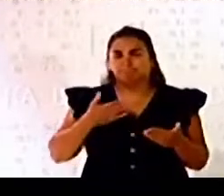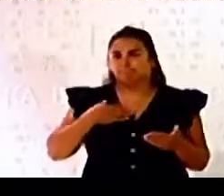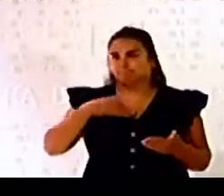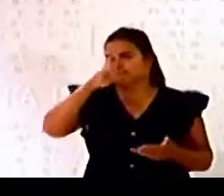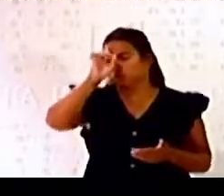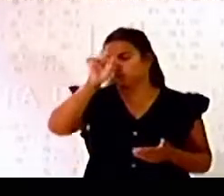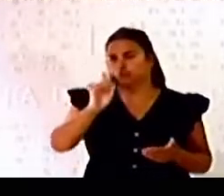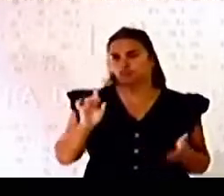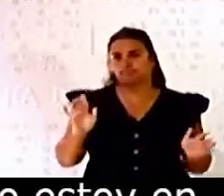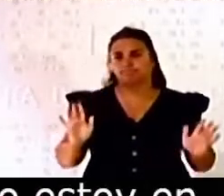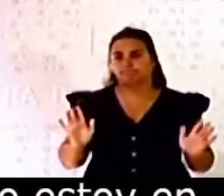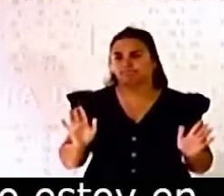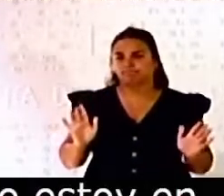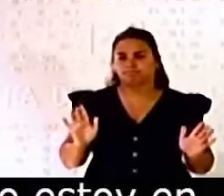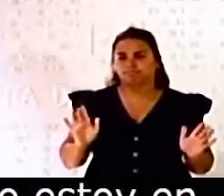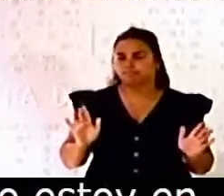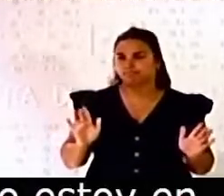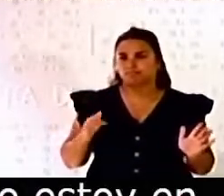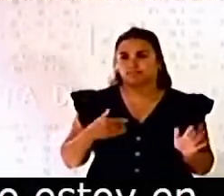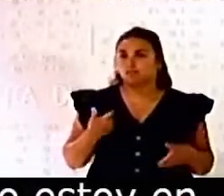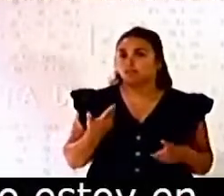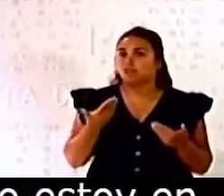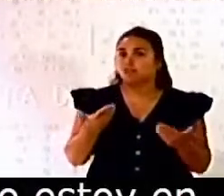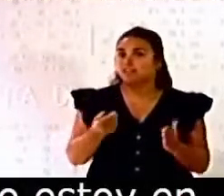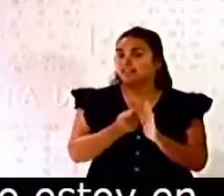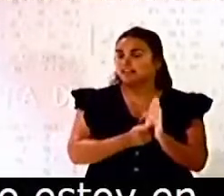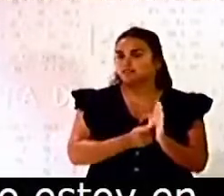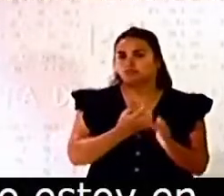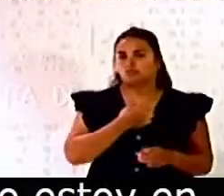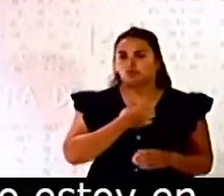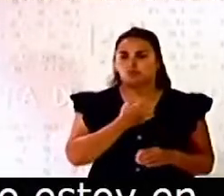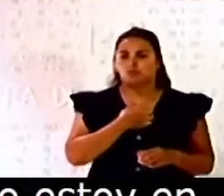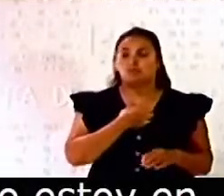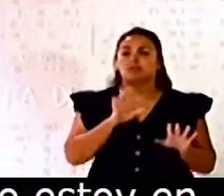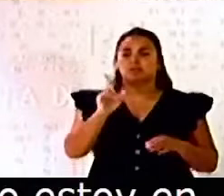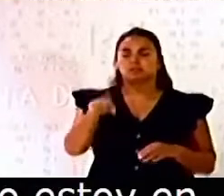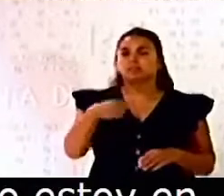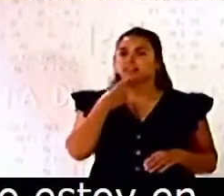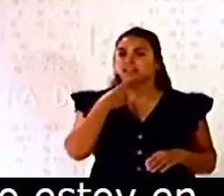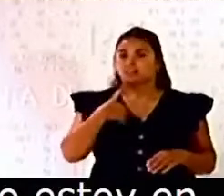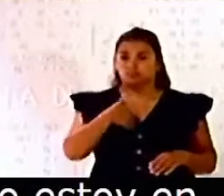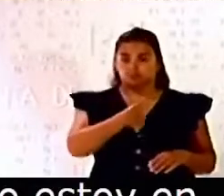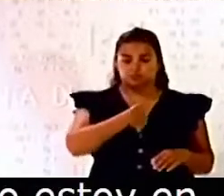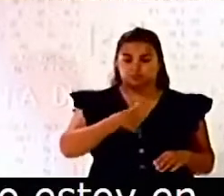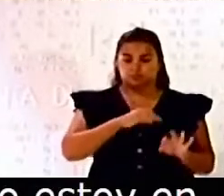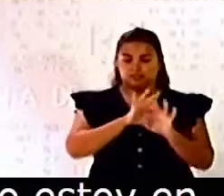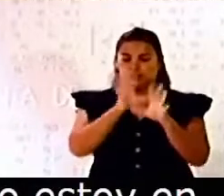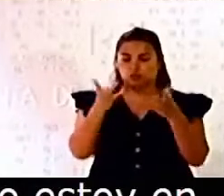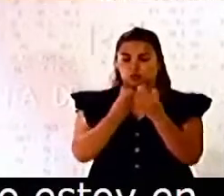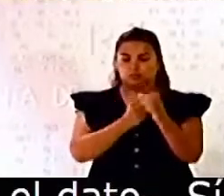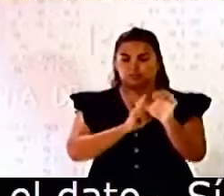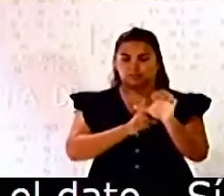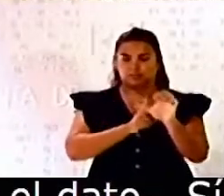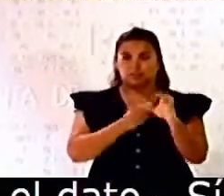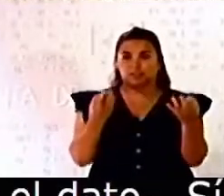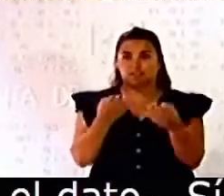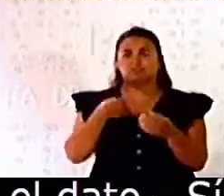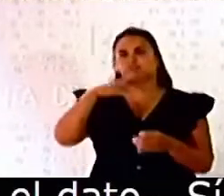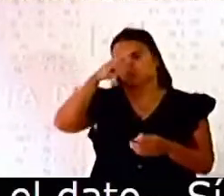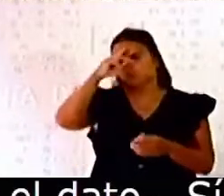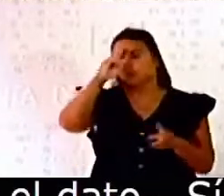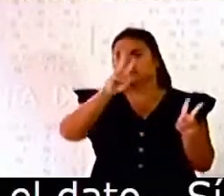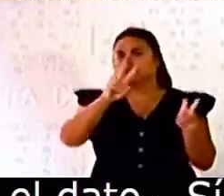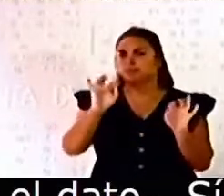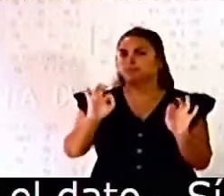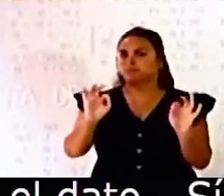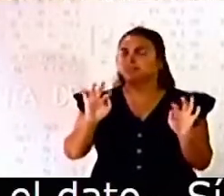momentos en disposición ni siquiera de ofrecerle ese dato. Sí puedo decirle como posicionamiento claro de la Junta de Extremadura que nos preocupa esta cuestión.